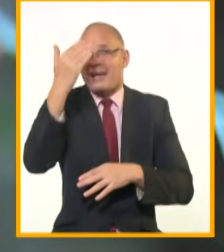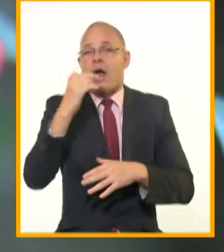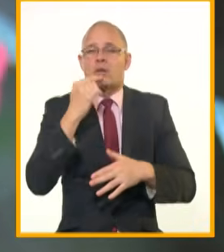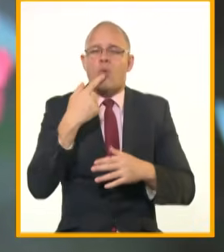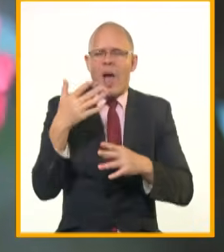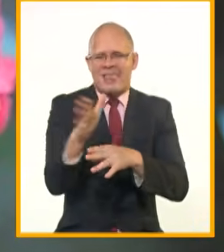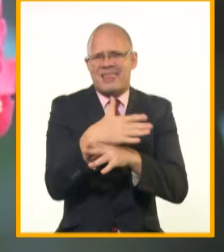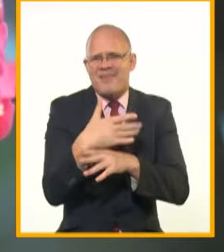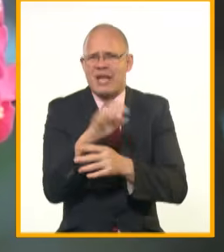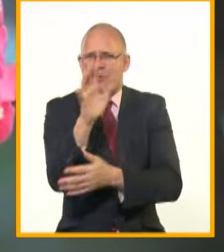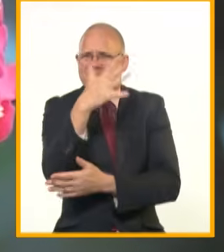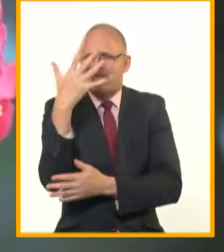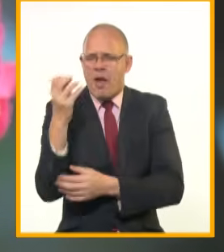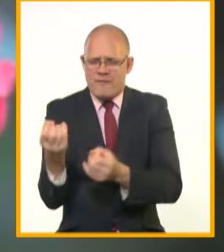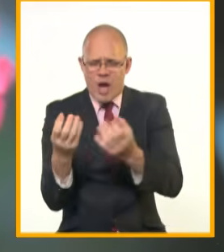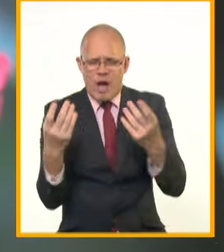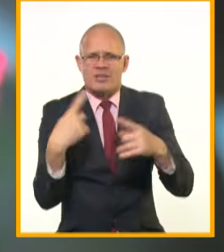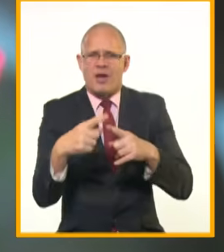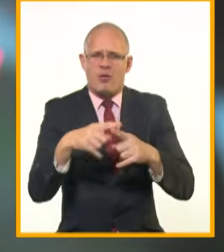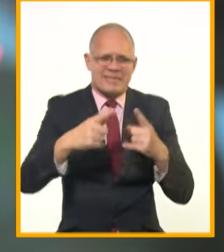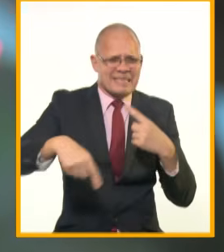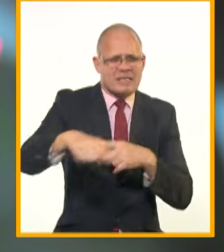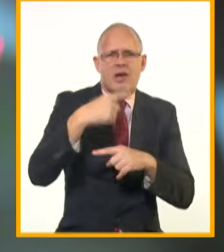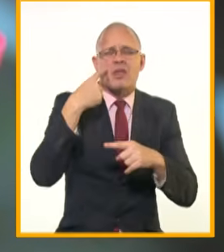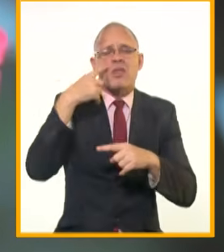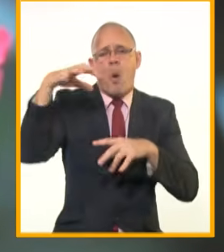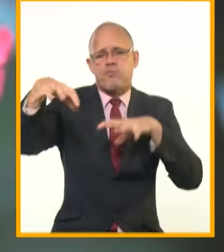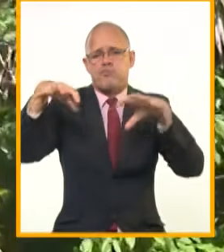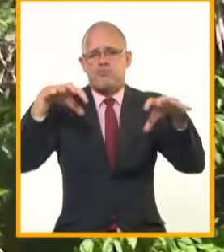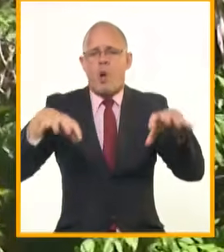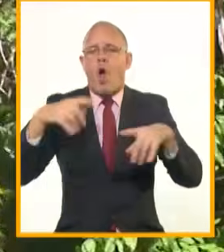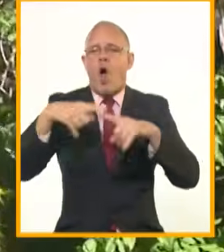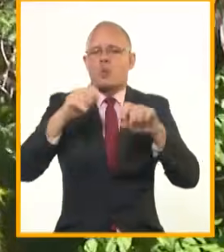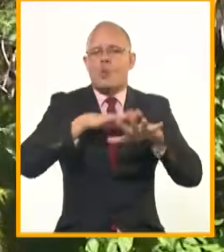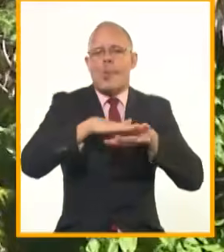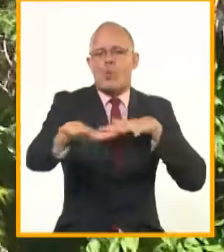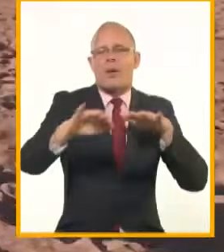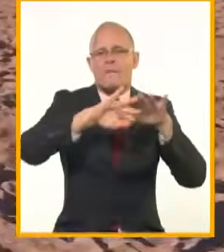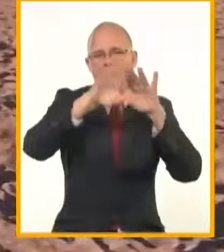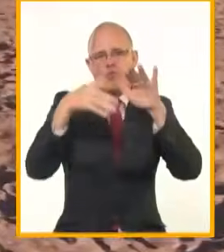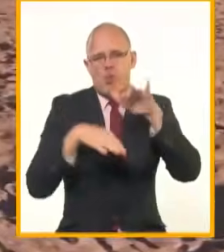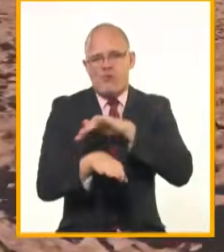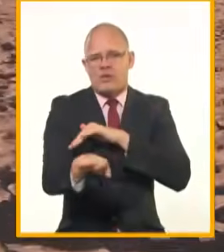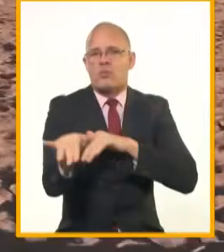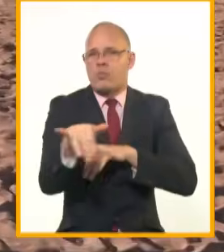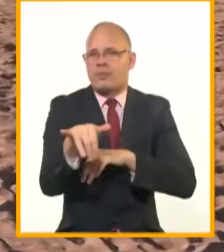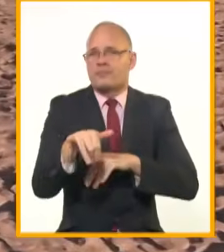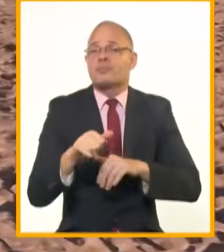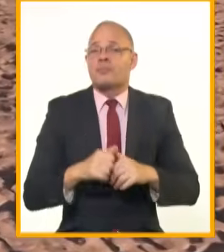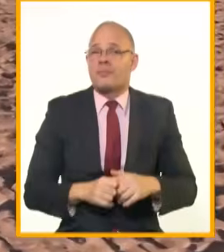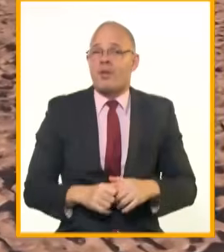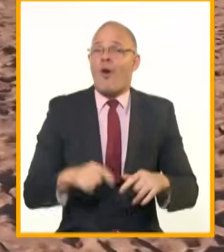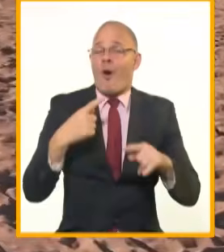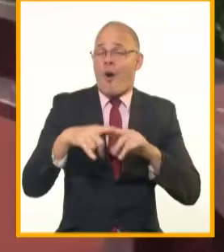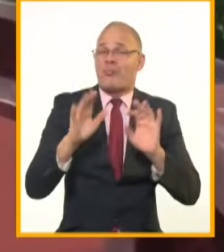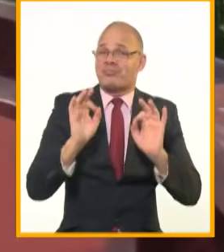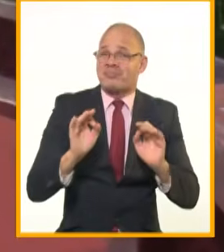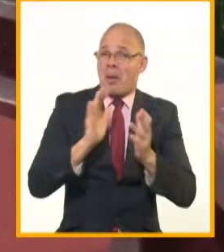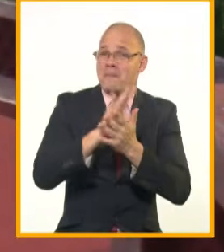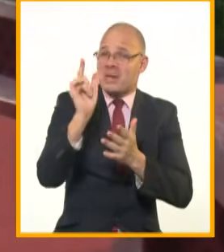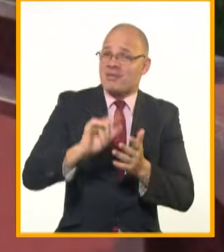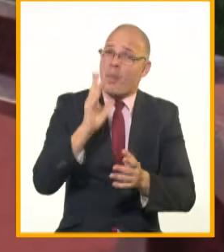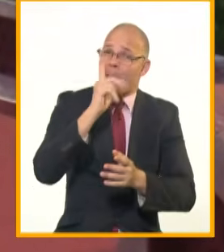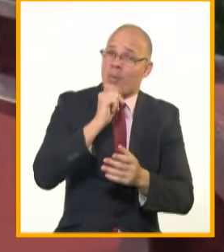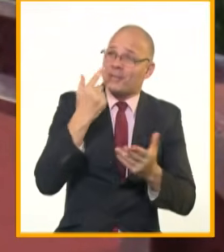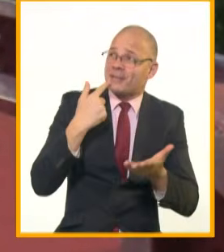de ecosistemas que incluyen mogotes, sabanas, cuevas y bosques. Así, Mayabeque se perfila como un